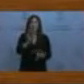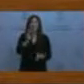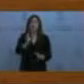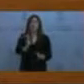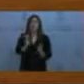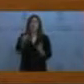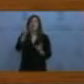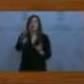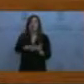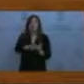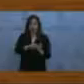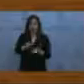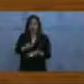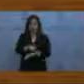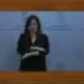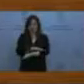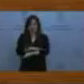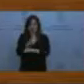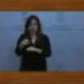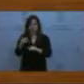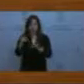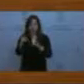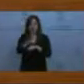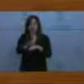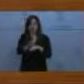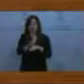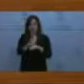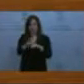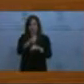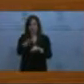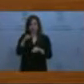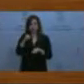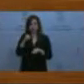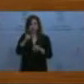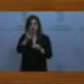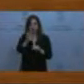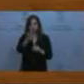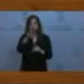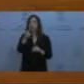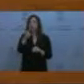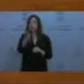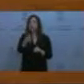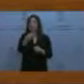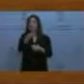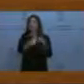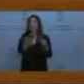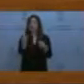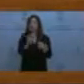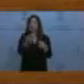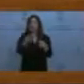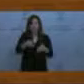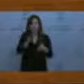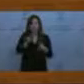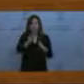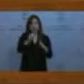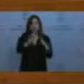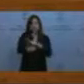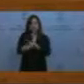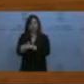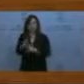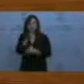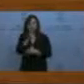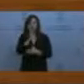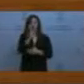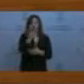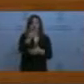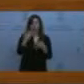caso de la Consejería de un Gobierno autonómico, para decir a las familias en qué colegio tienen que estudiar a sus hijos, no mejora ni la gestión